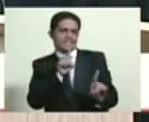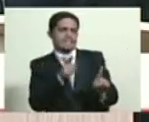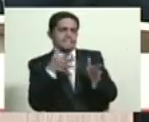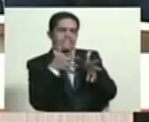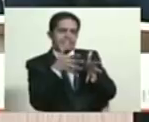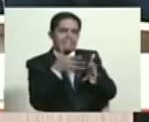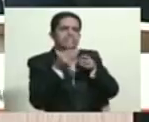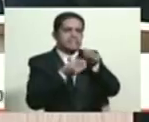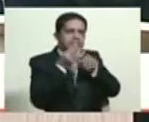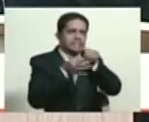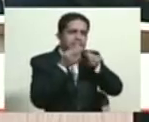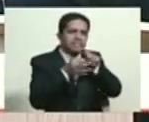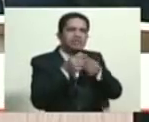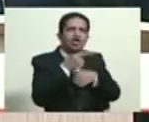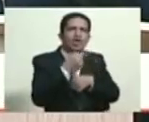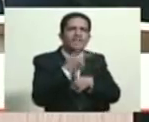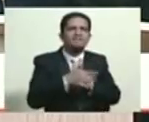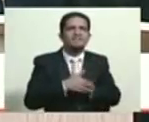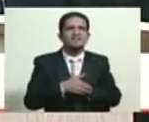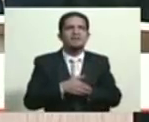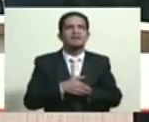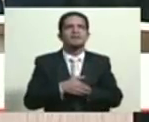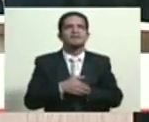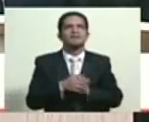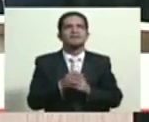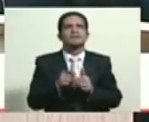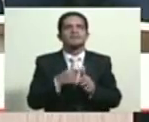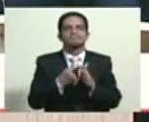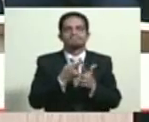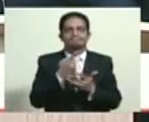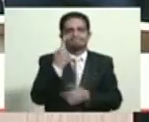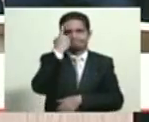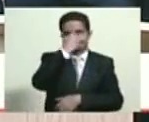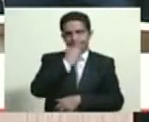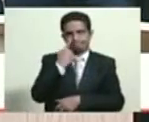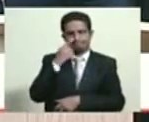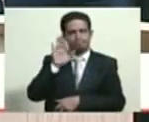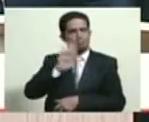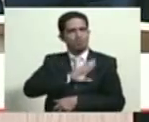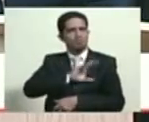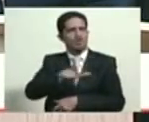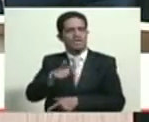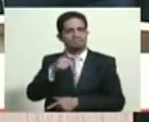decir esto. Y más allá, en ese lóbulo frontal, créanmelo, no hay nada.